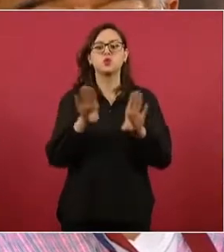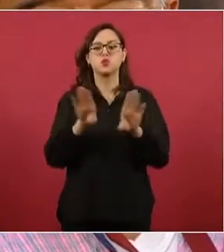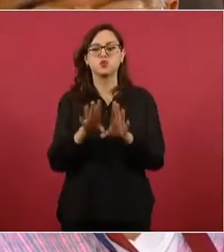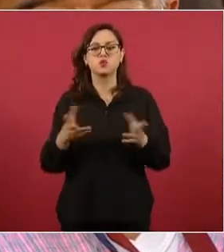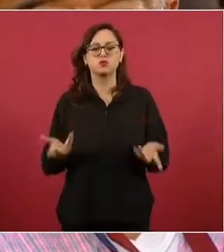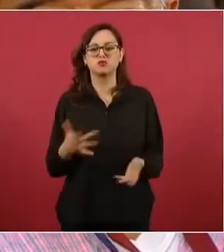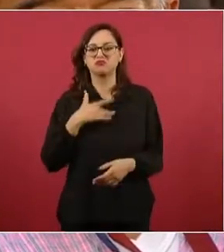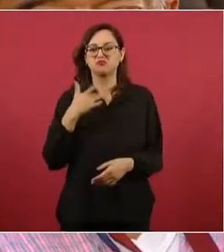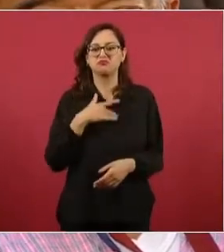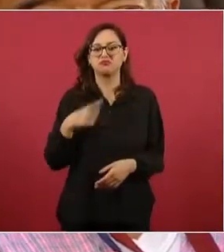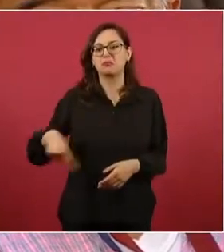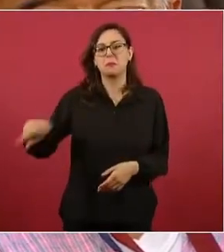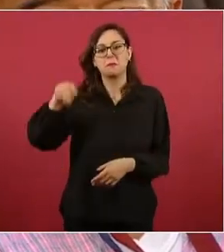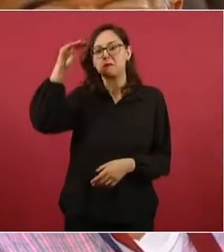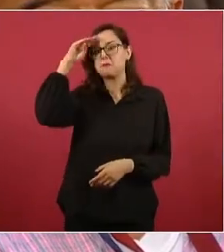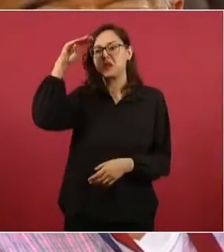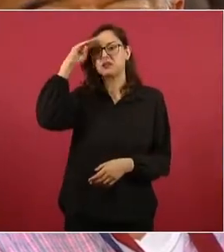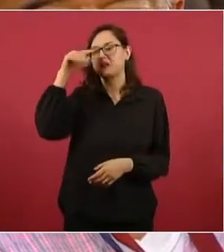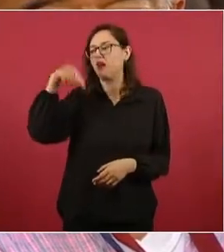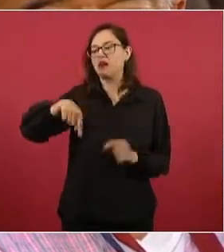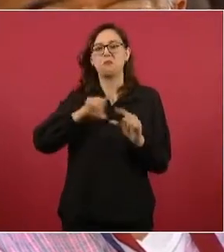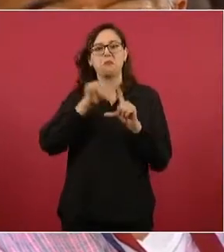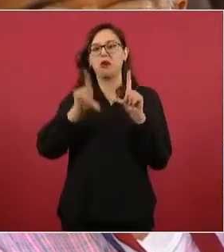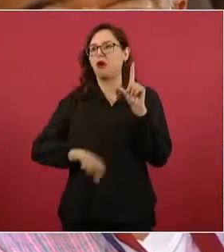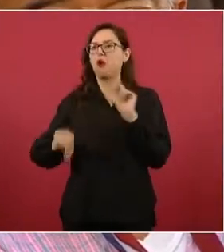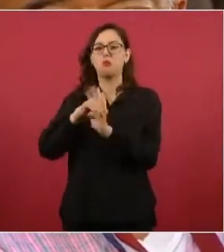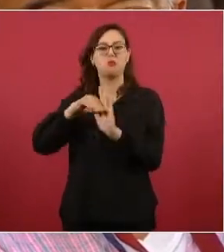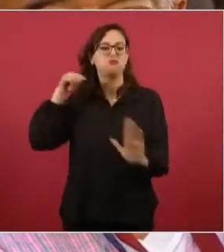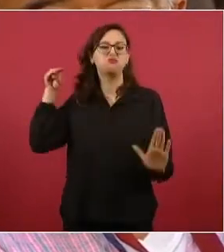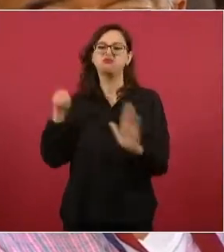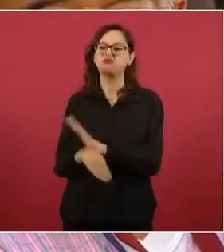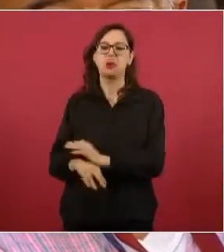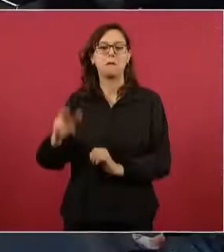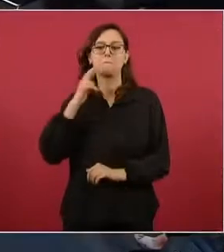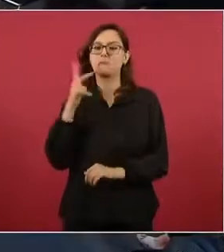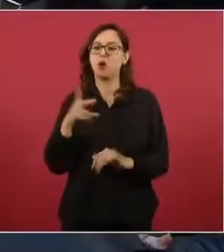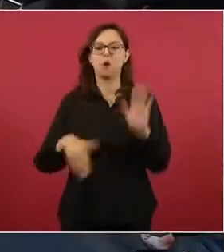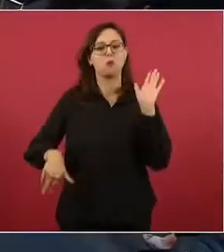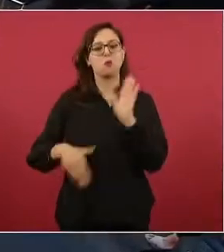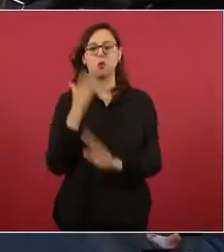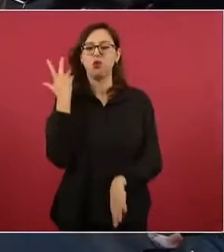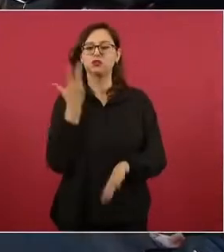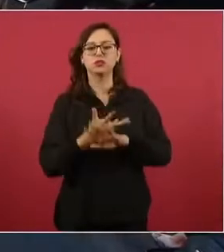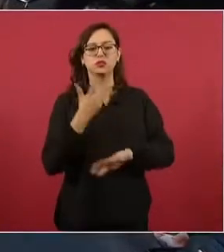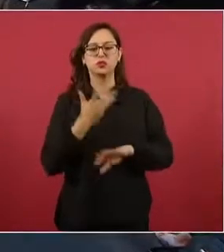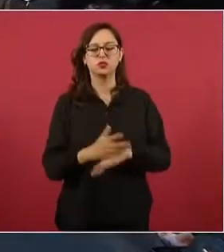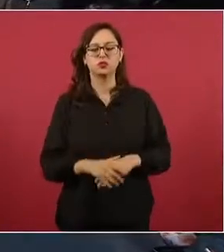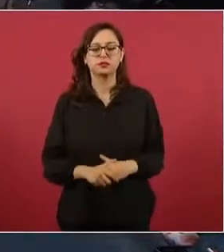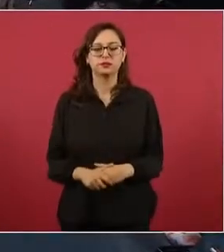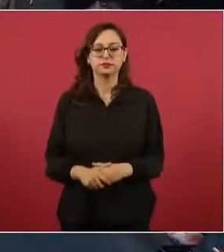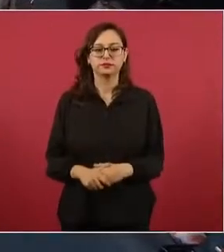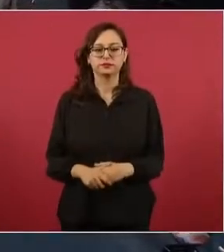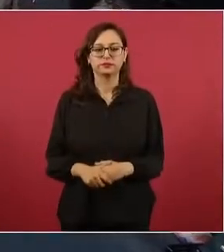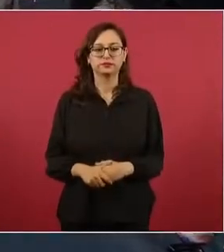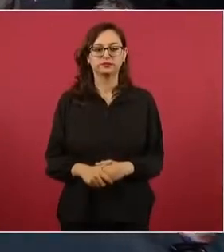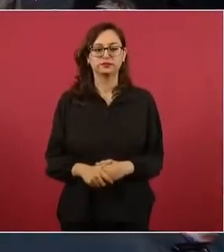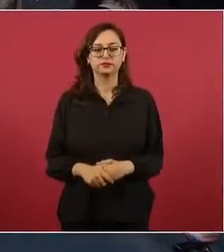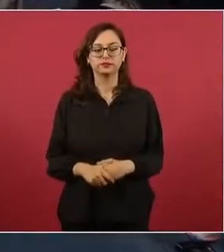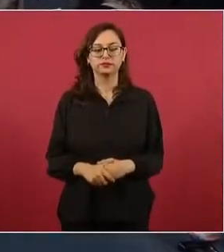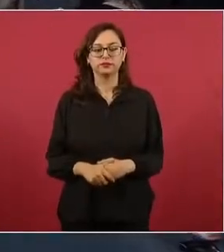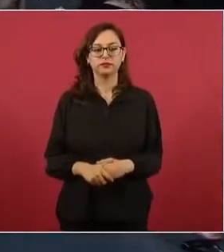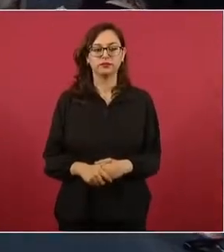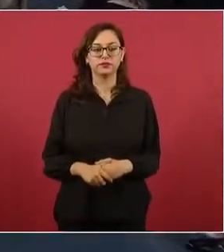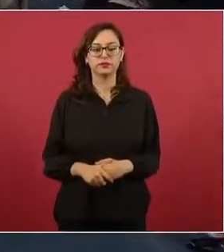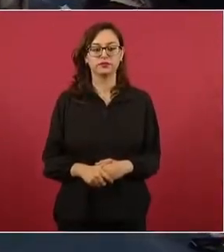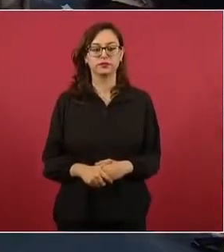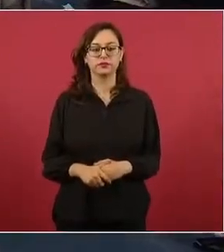no tienen fe en sus políticas para evitar el éxito máximo a los Estados Unidos? Gracias. Bueno, es que